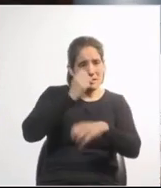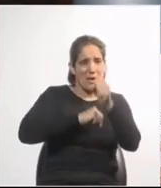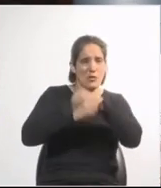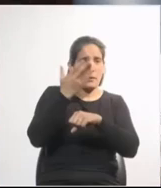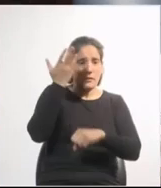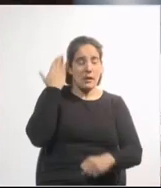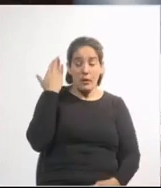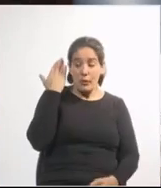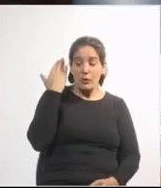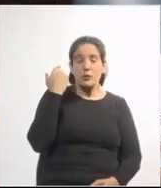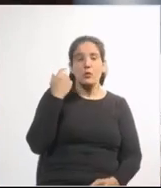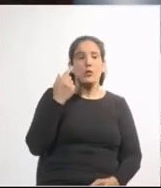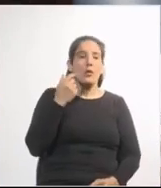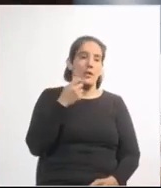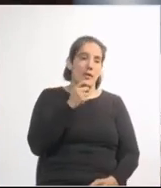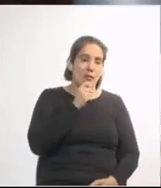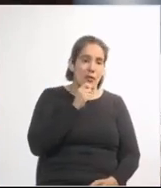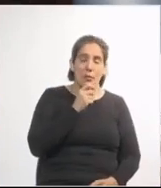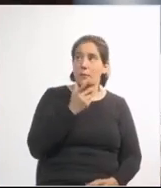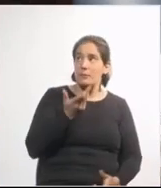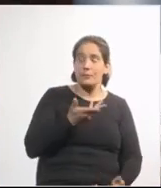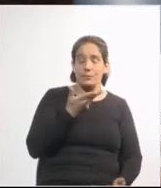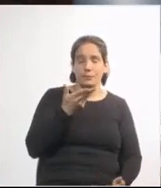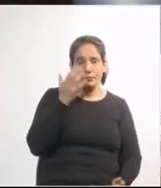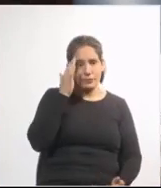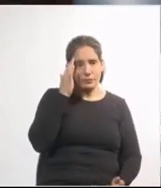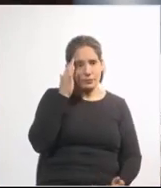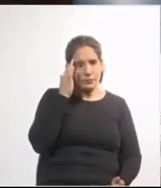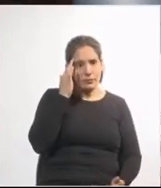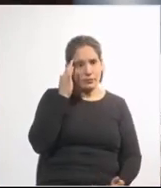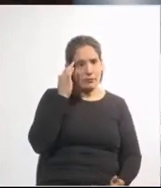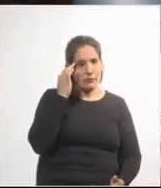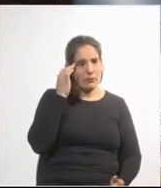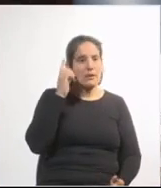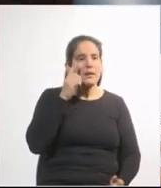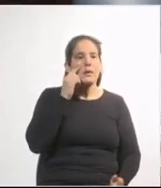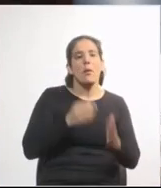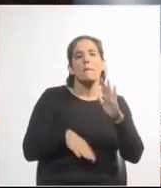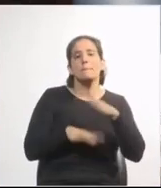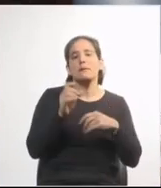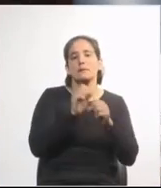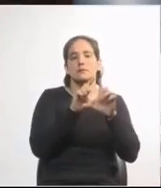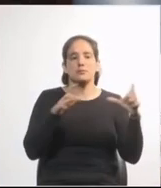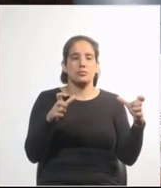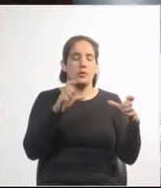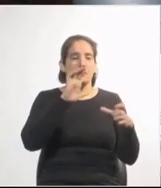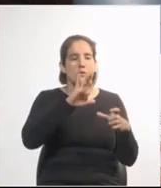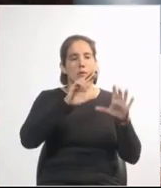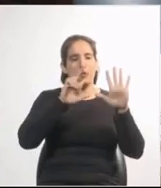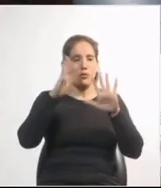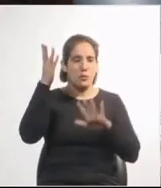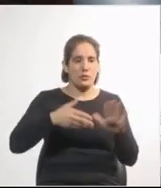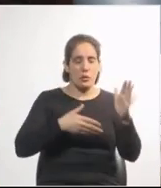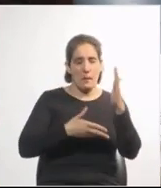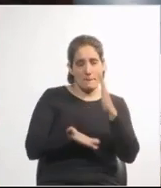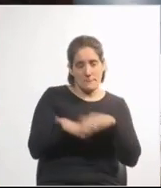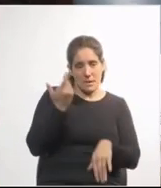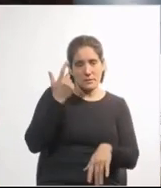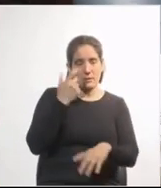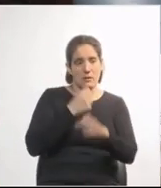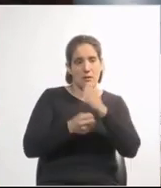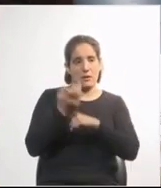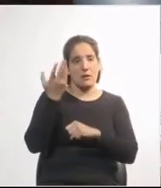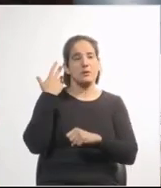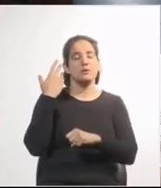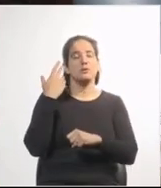año en que se realizó el relevamiento, 2021, y un incremento del 58% con relación a la situación